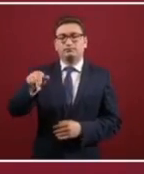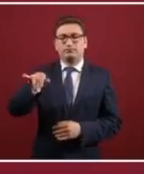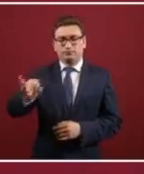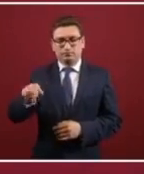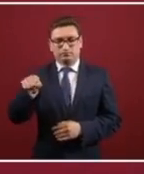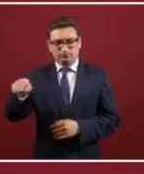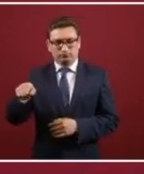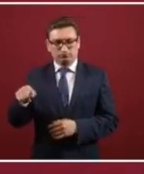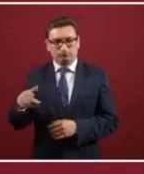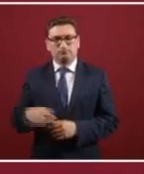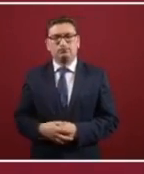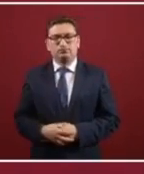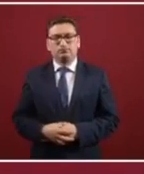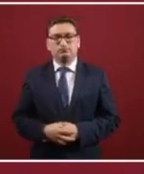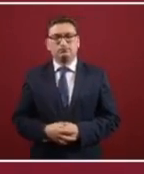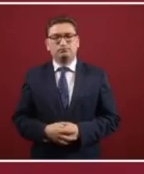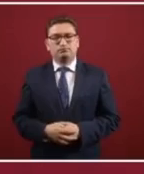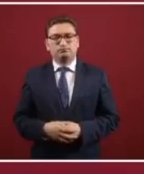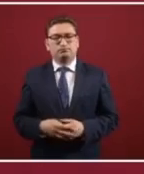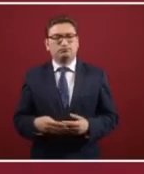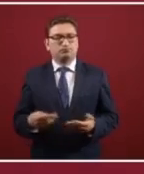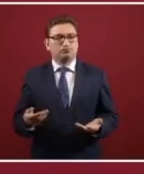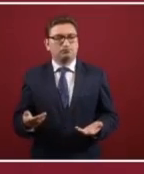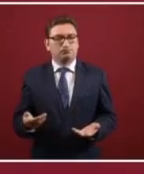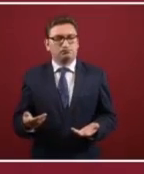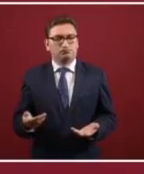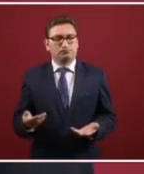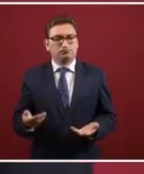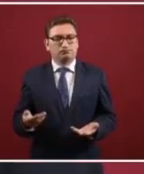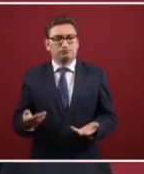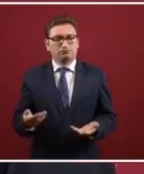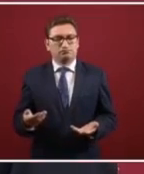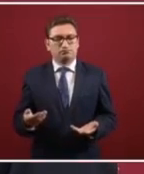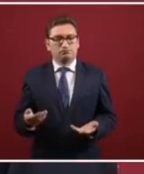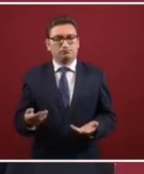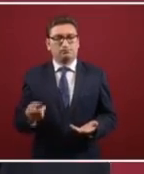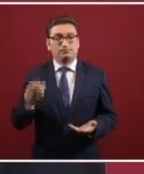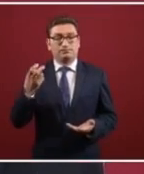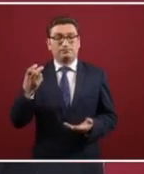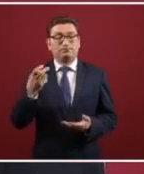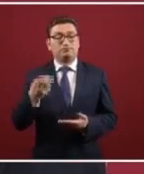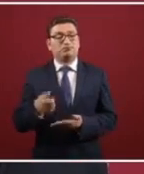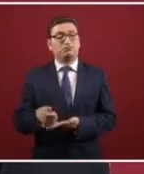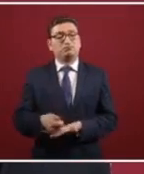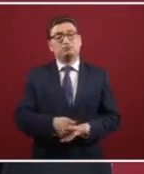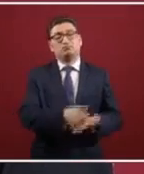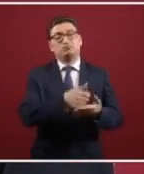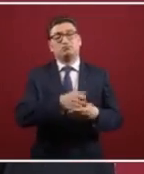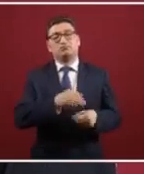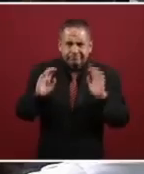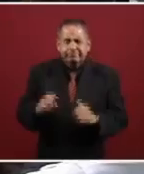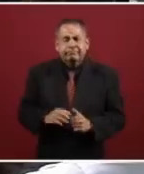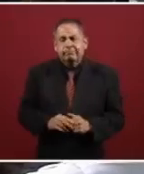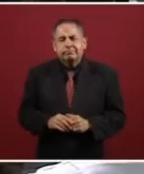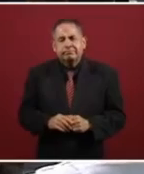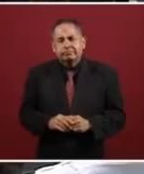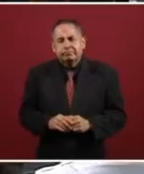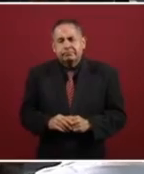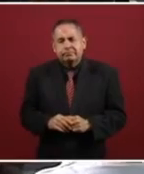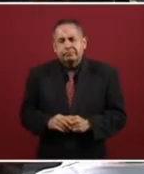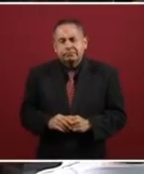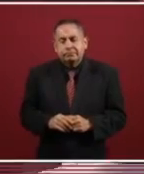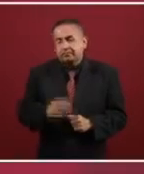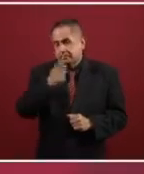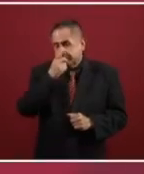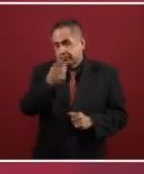han manifestado por su incorporación a la Guardia Nacional, el mandatario sostuvo que el proceso es voluntario y no se obliga a nadie.